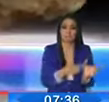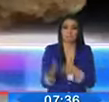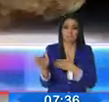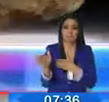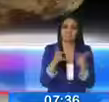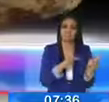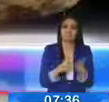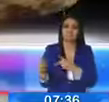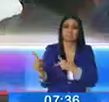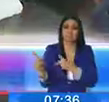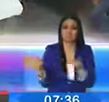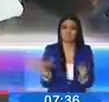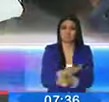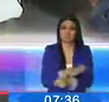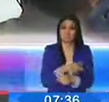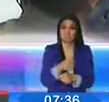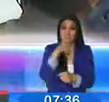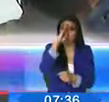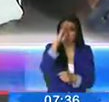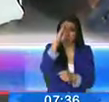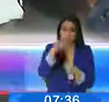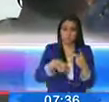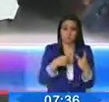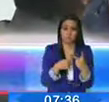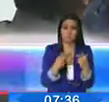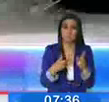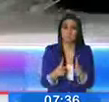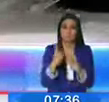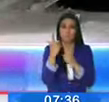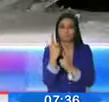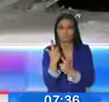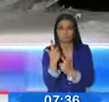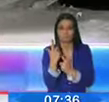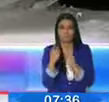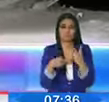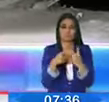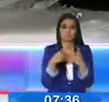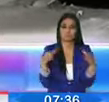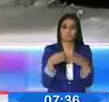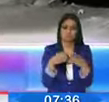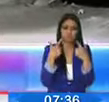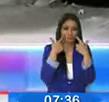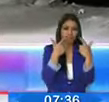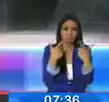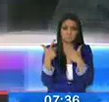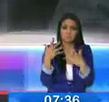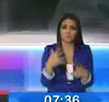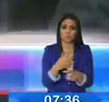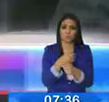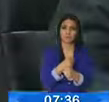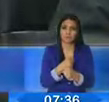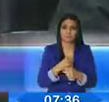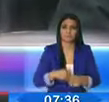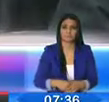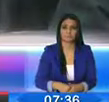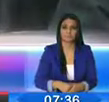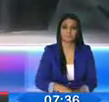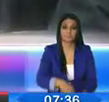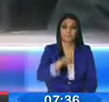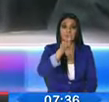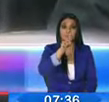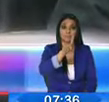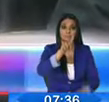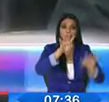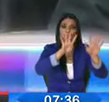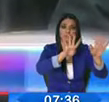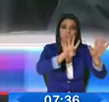el cual se establece que la policía nacional y los miembros de las fuerzas armadas resguardarán la seguridad los 199 efectivos